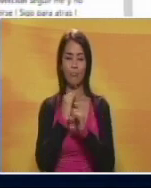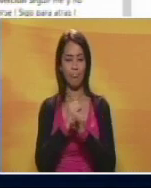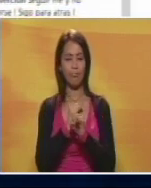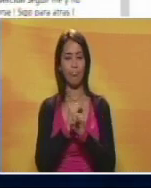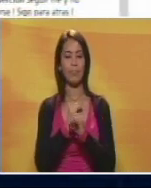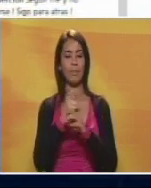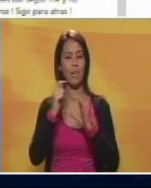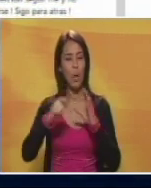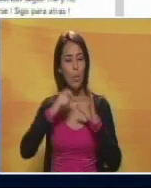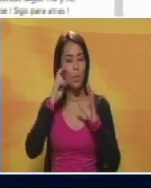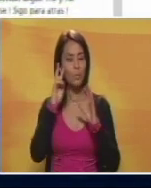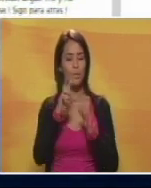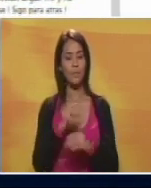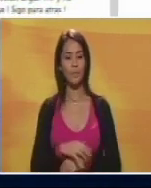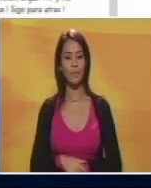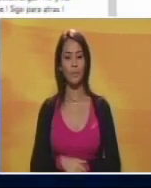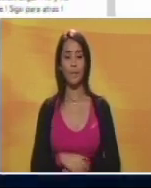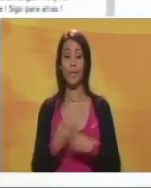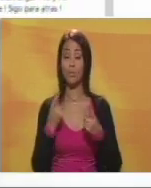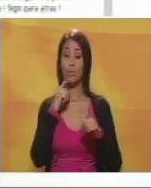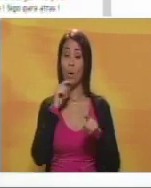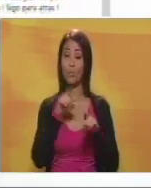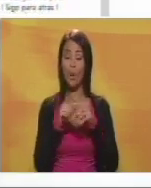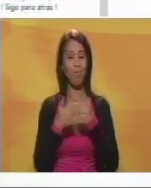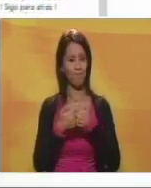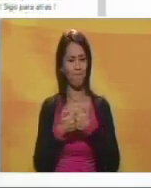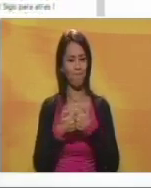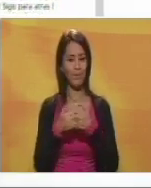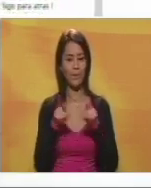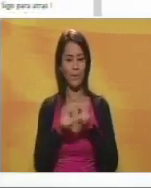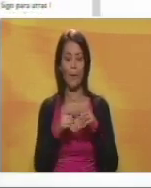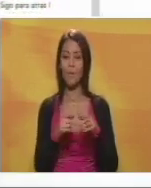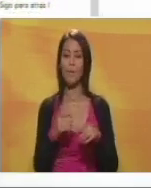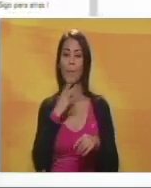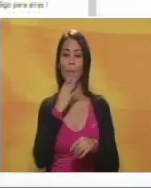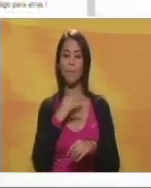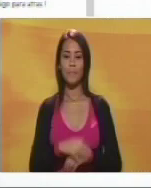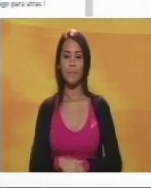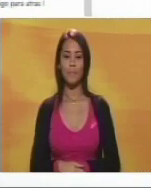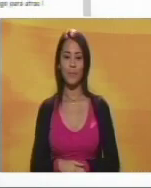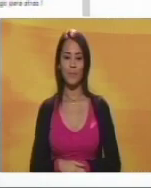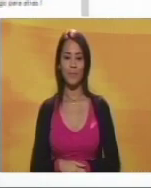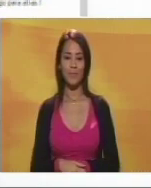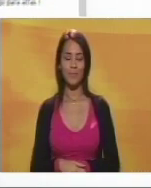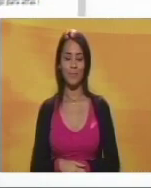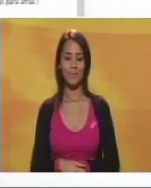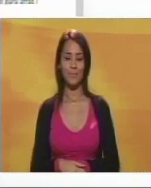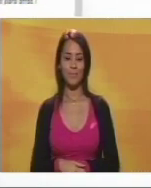miles de reproducciones y cientos de comentarios positivos por parte de sus seguidores.